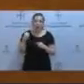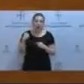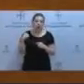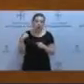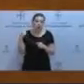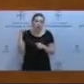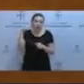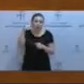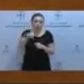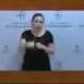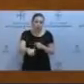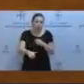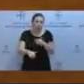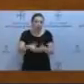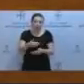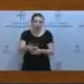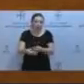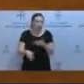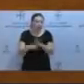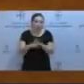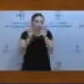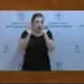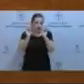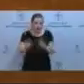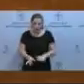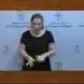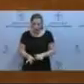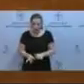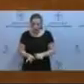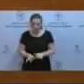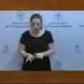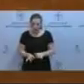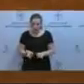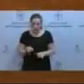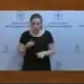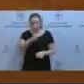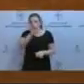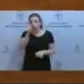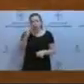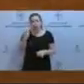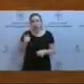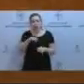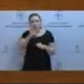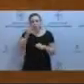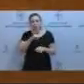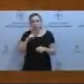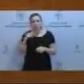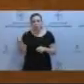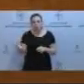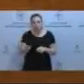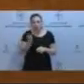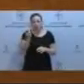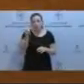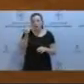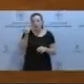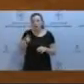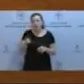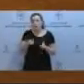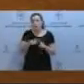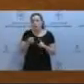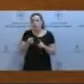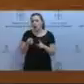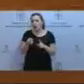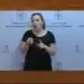año seguimos teniendo lo mismo. Cuando hay otros alrededor que tienen ya mejorado, tiene más calidad la planta y el terreno tiene